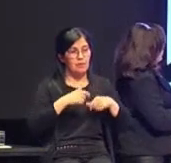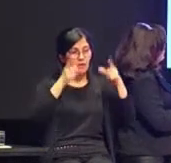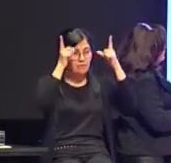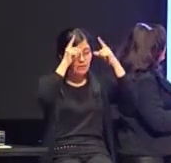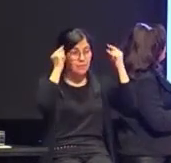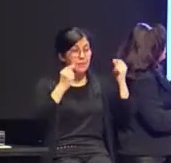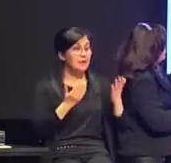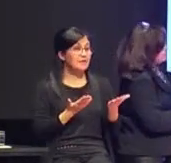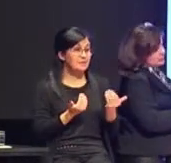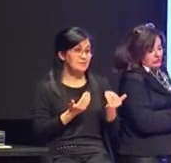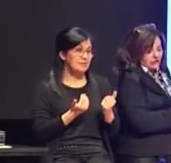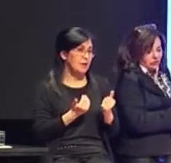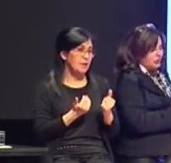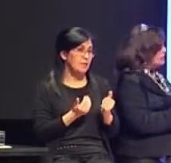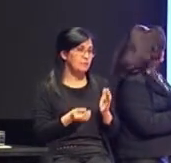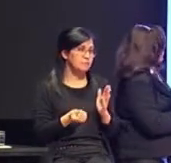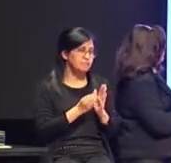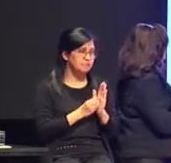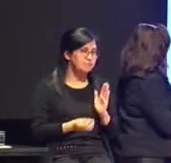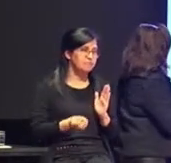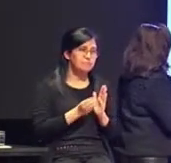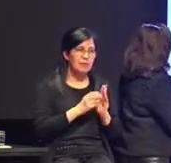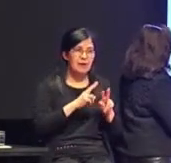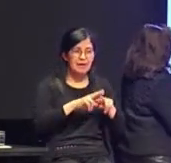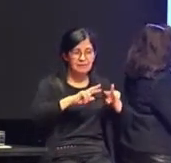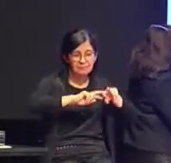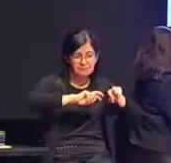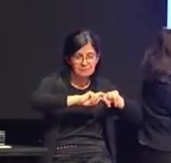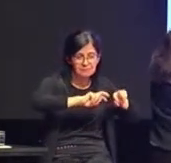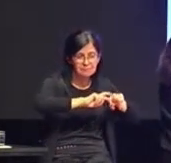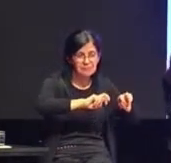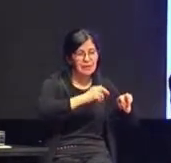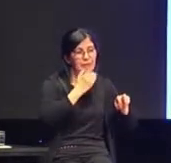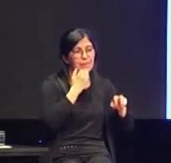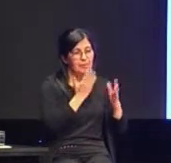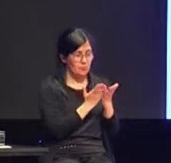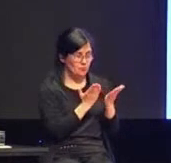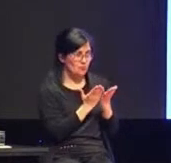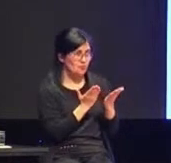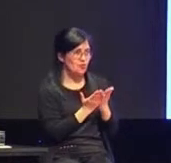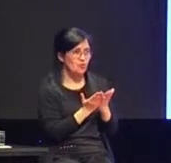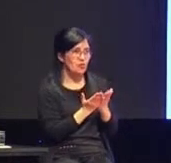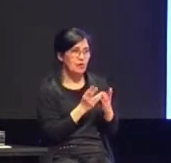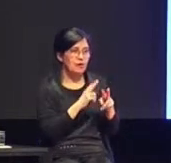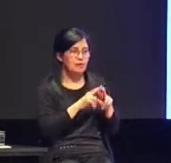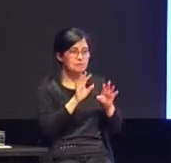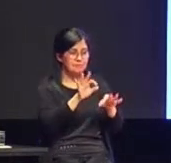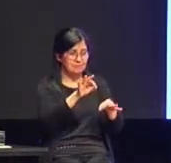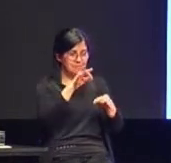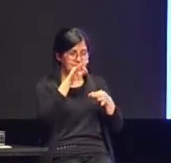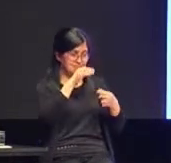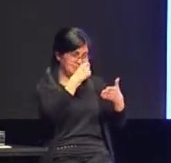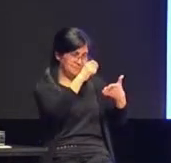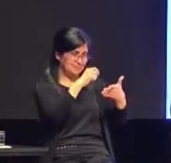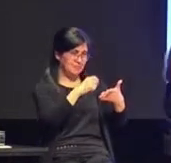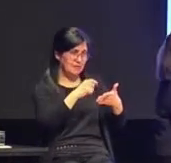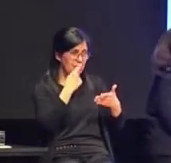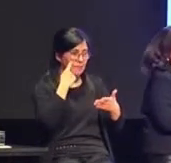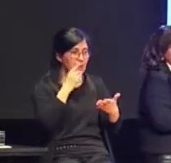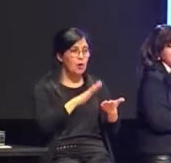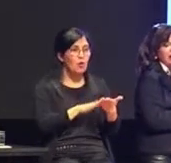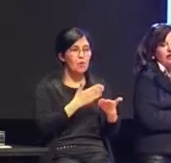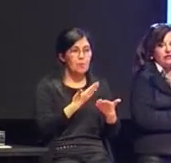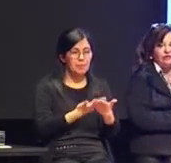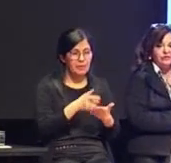Necesitamos una serie de cosas, va a ser un estudio descriptivo exploratorio. Vamos a usar un instrumento de percepción del comportamiento de